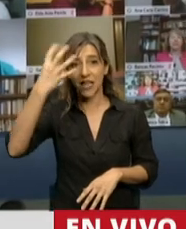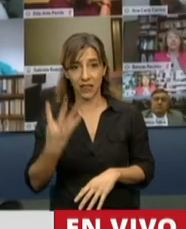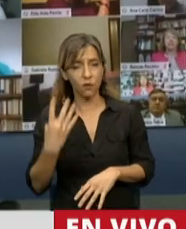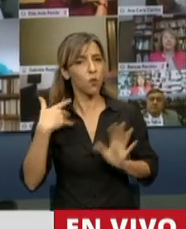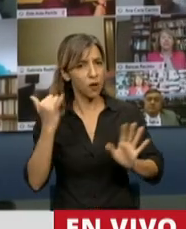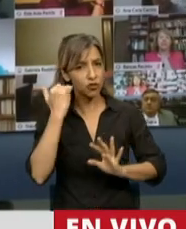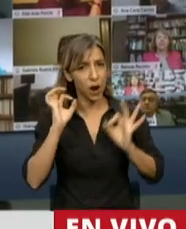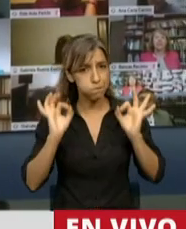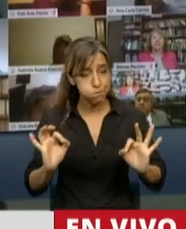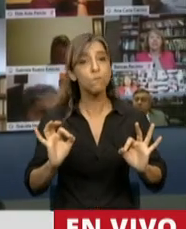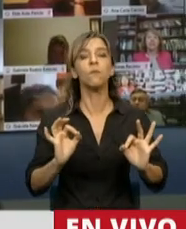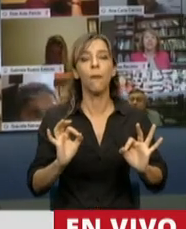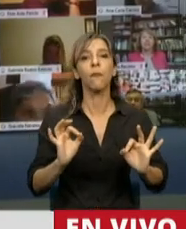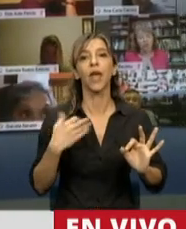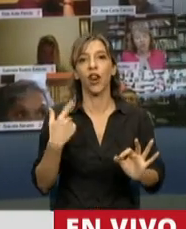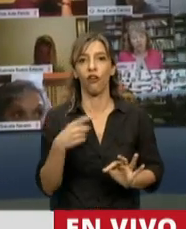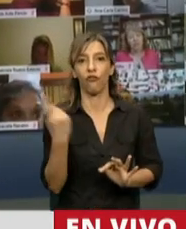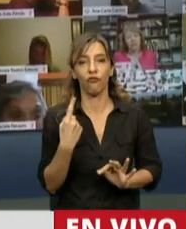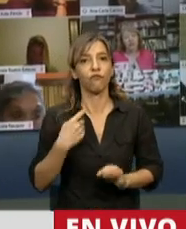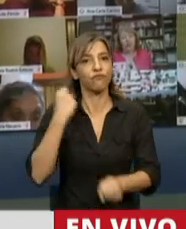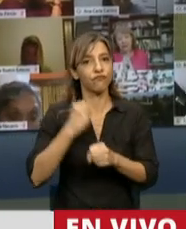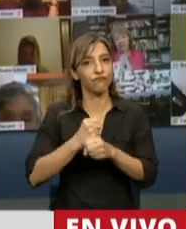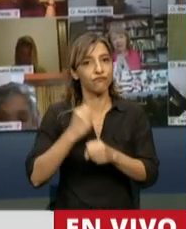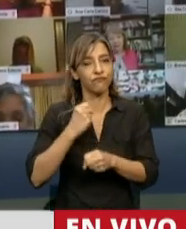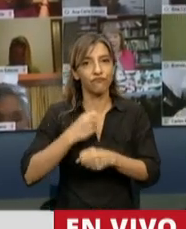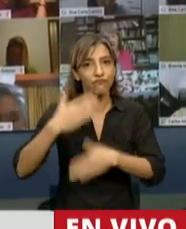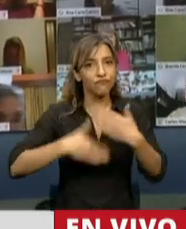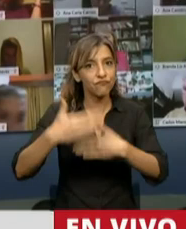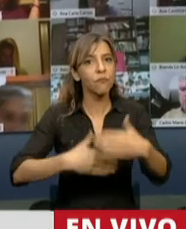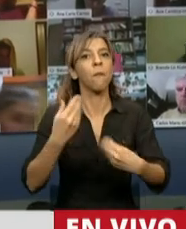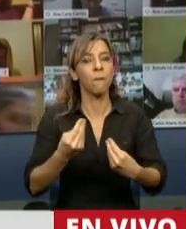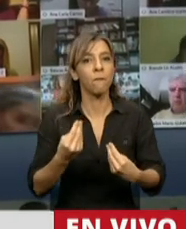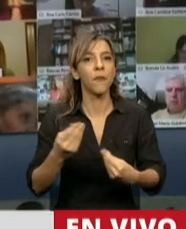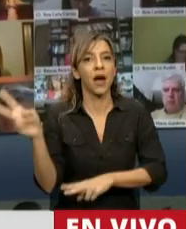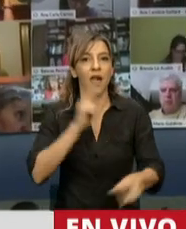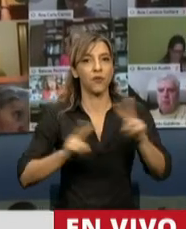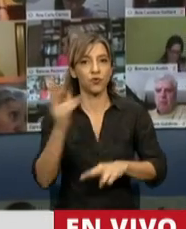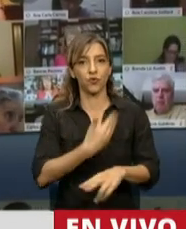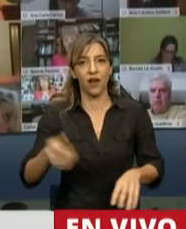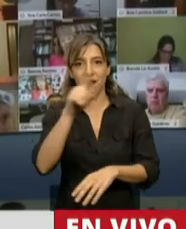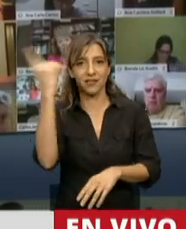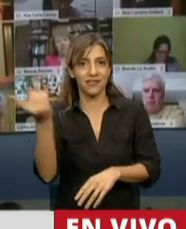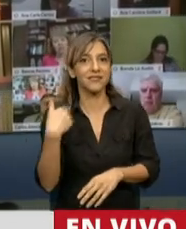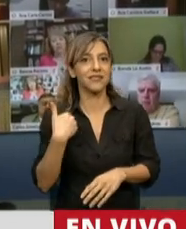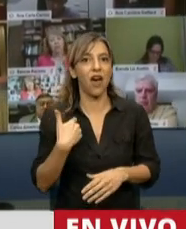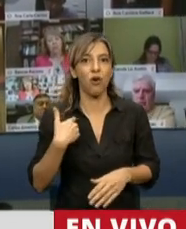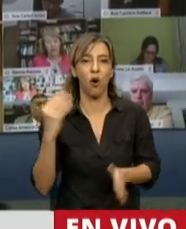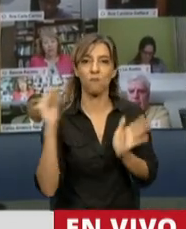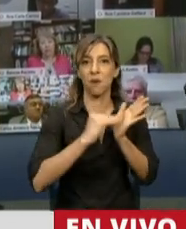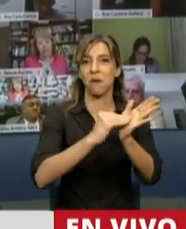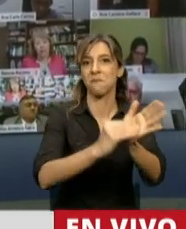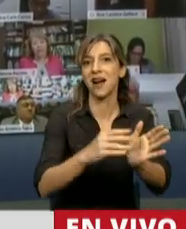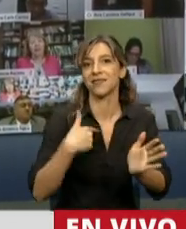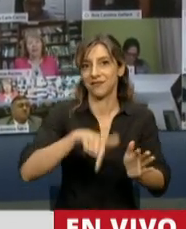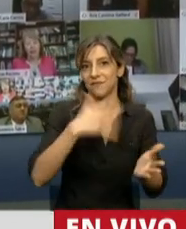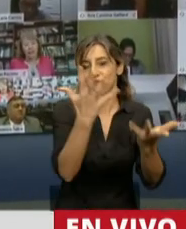aliento, entonces, a que trabajando de manera conjunta los distintos estamentos del Estado puedan acompañar a estas